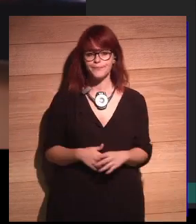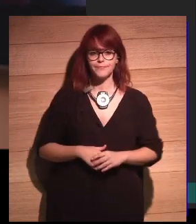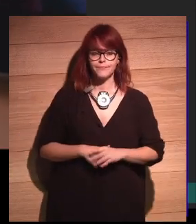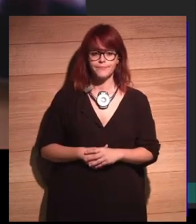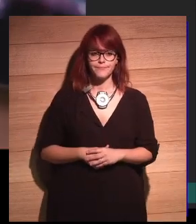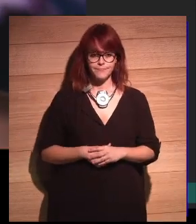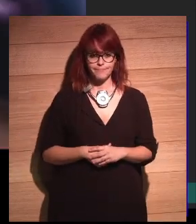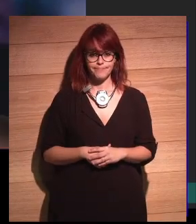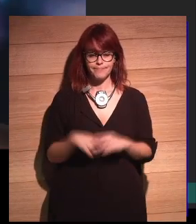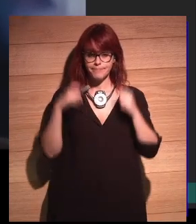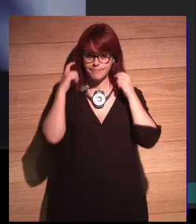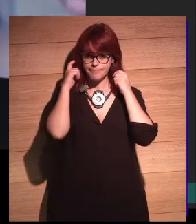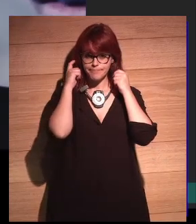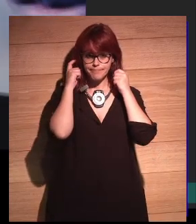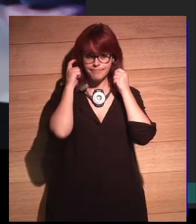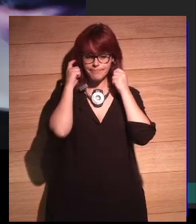What do you see?